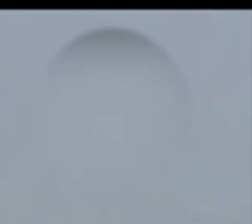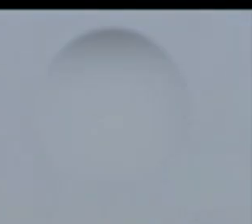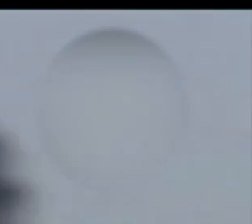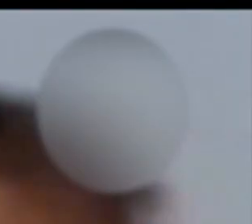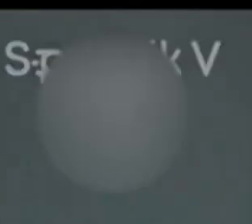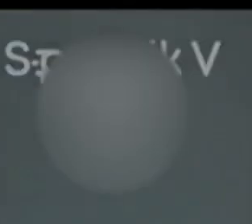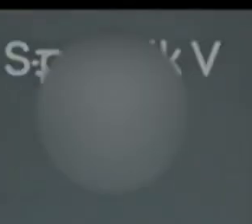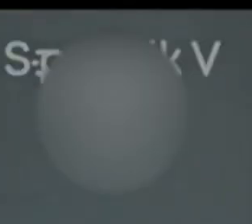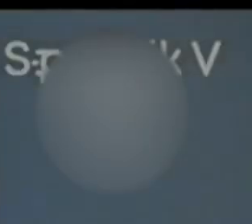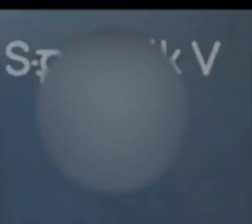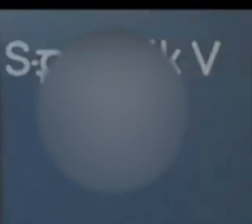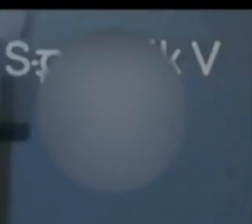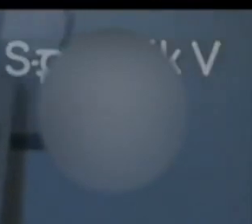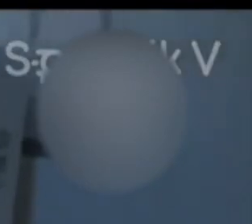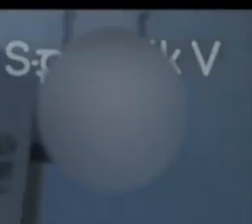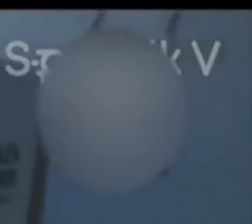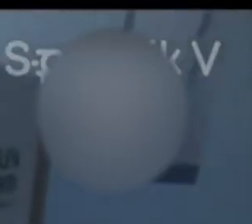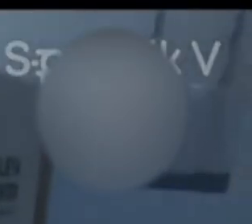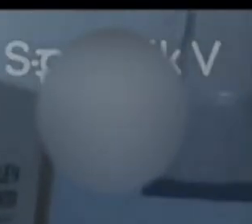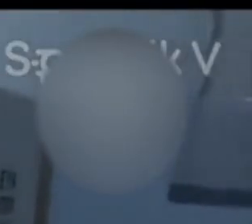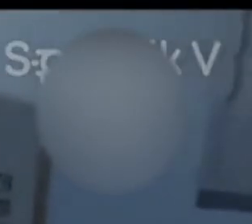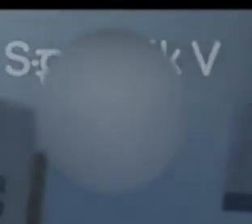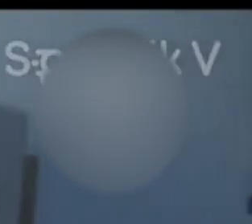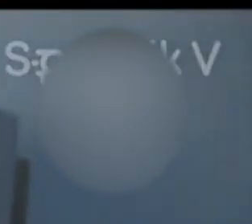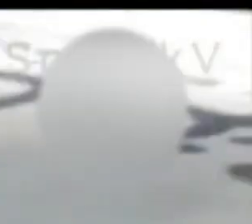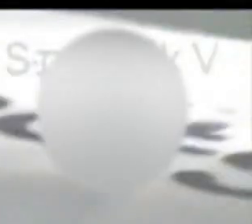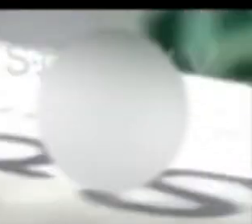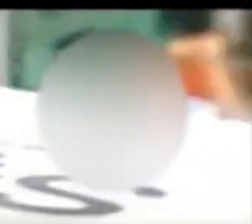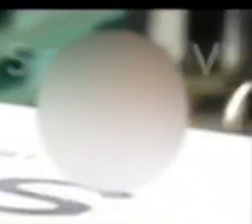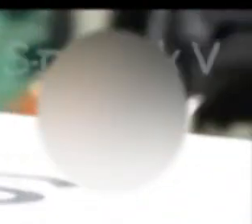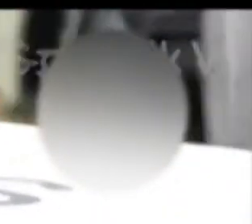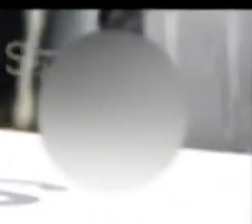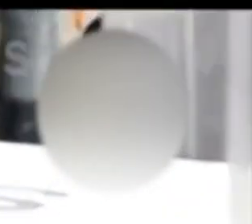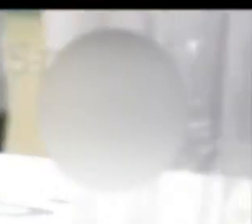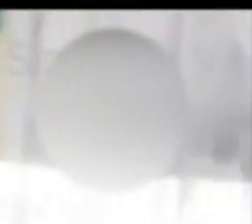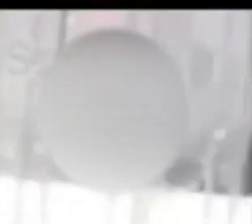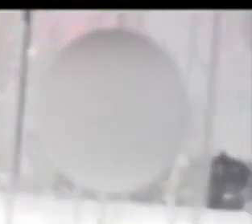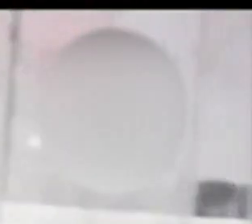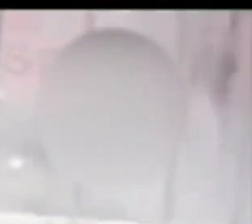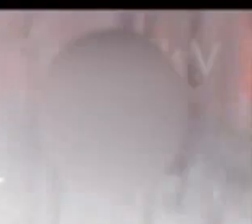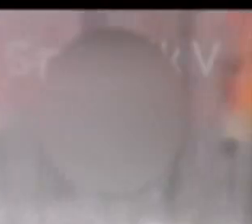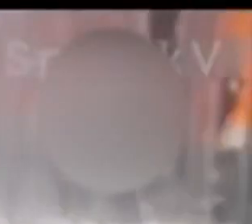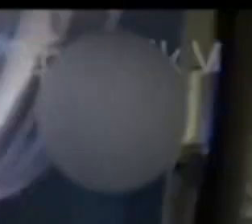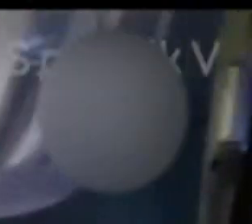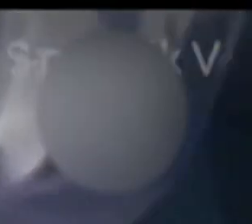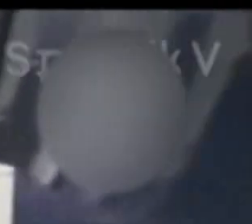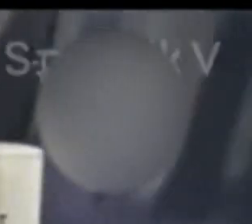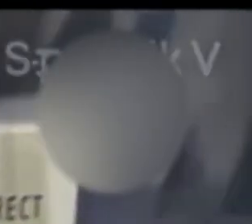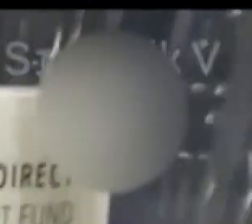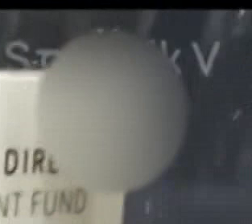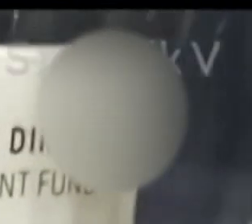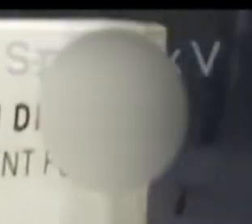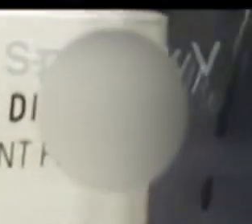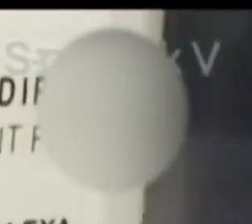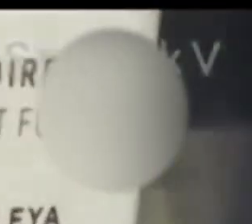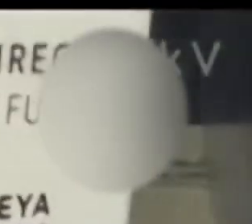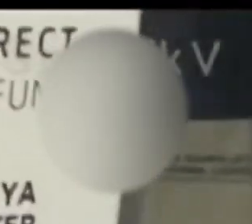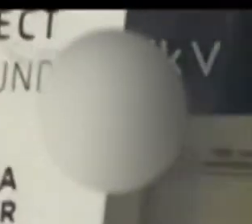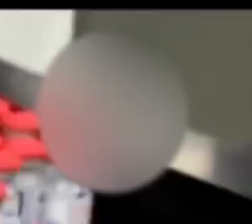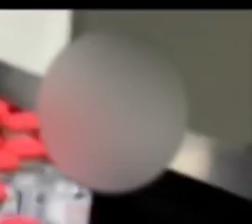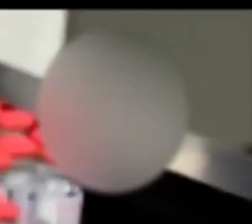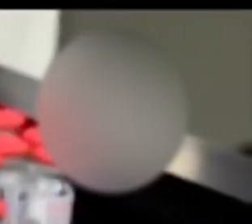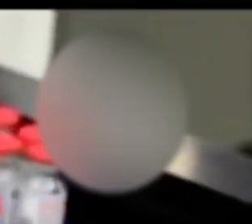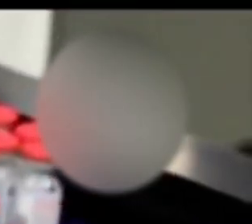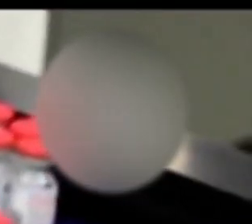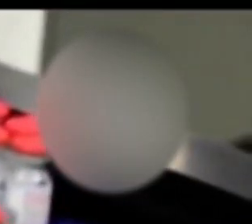barrio acá de la ciudad de Buenos Aires tenés mucho más gente que eso. No se va a ver resultado ninguno. Lo que